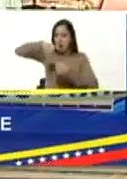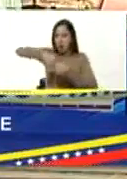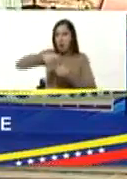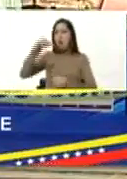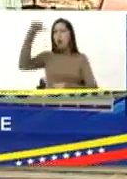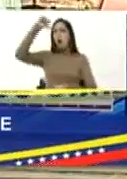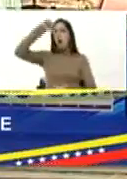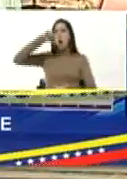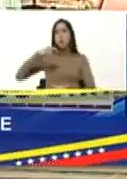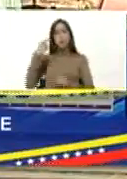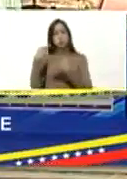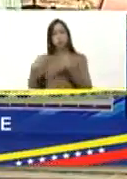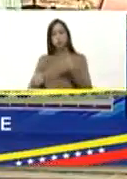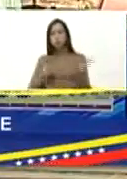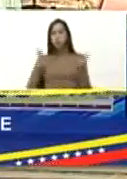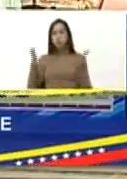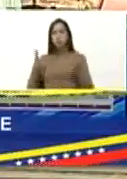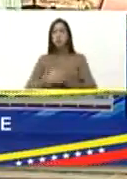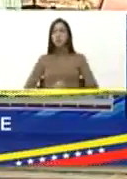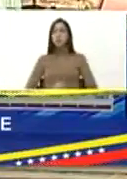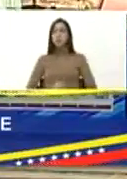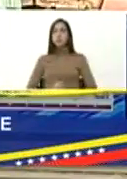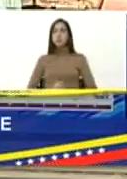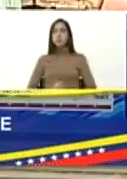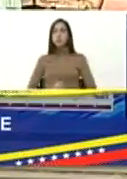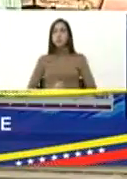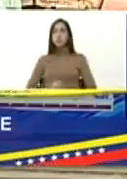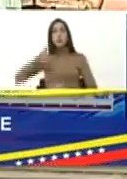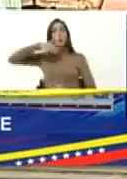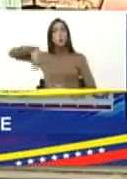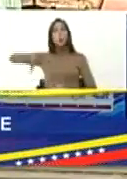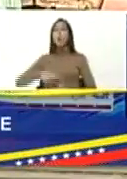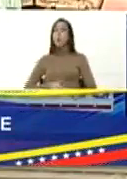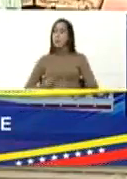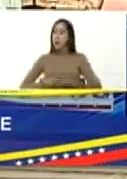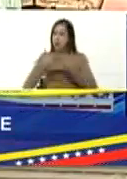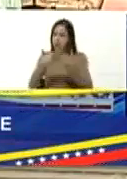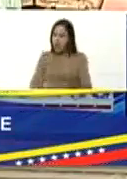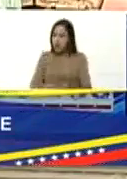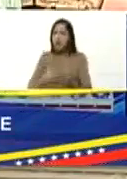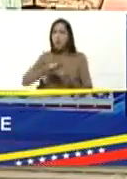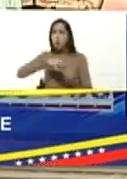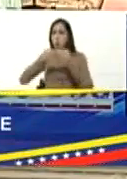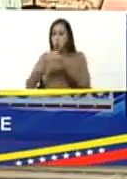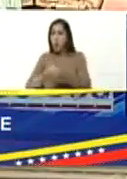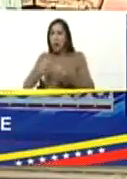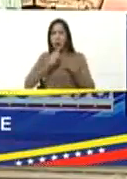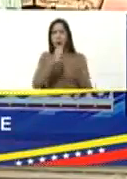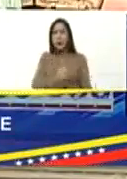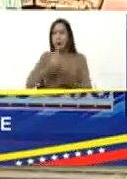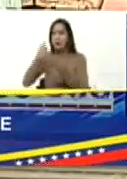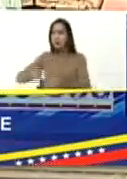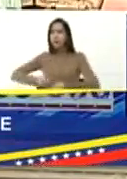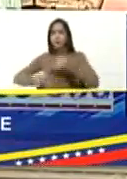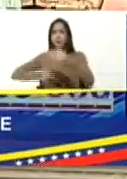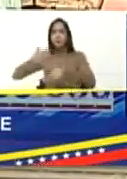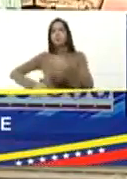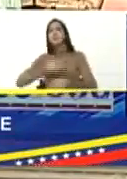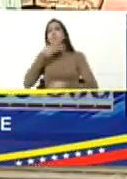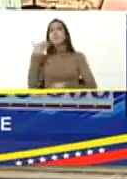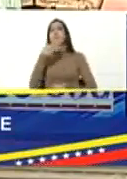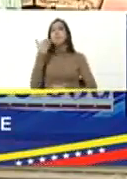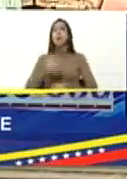agua, etcétera, etcétera. El poder popular para garantizar los CLAP cada vez mejor.